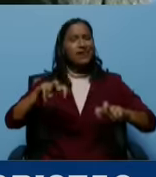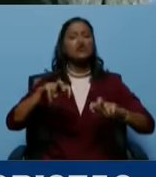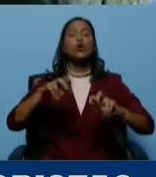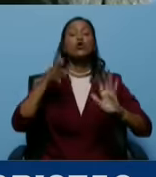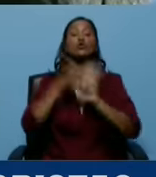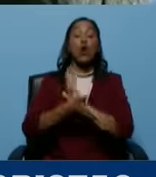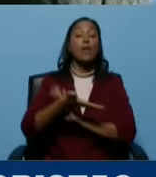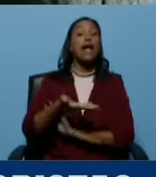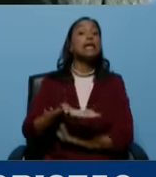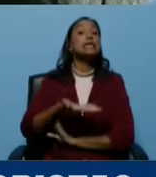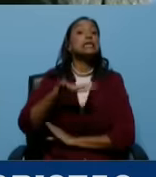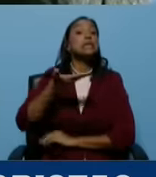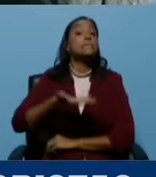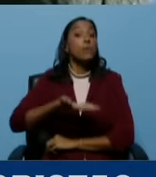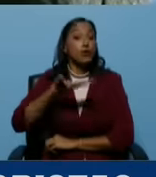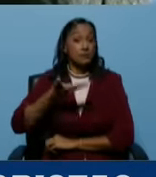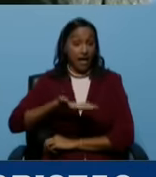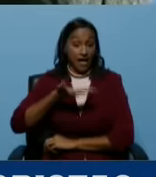importante,